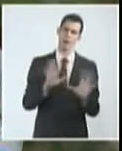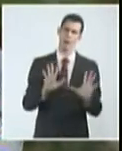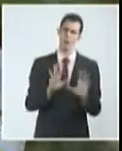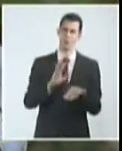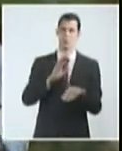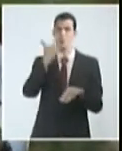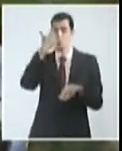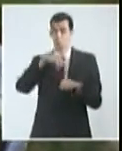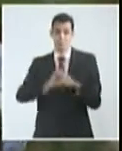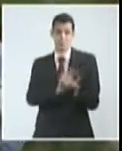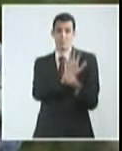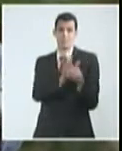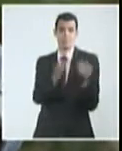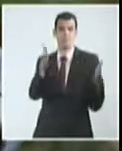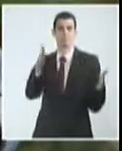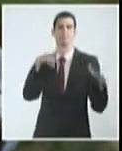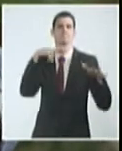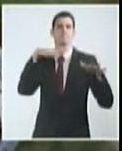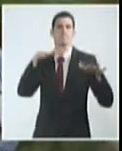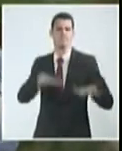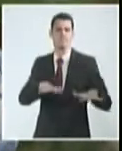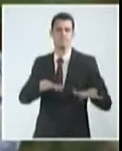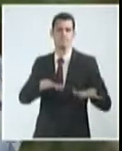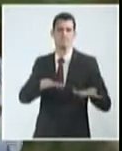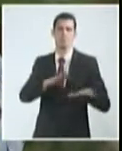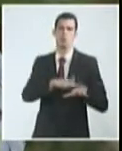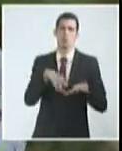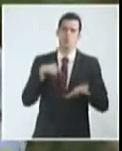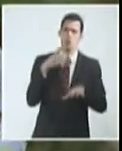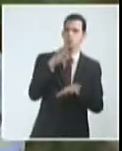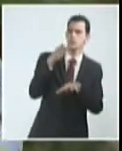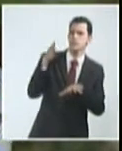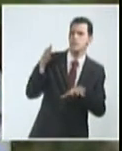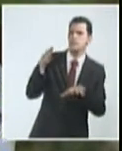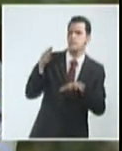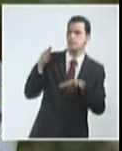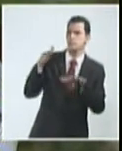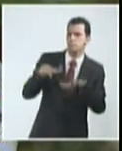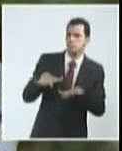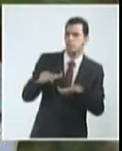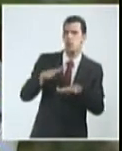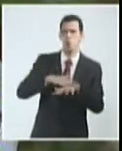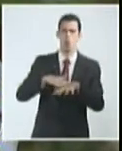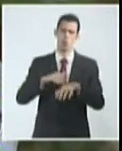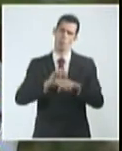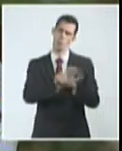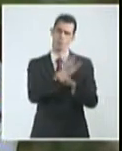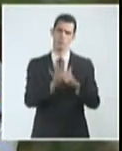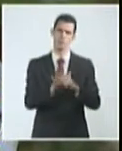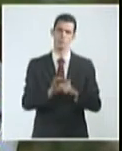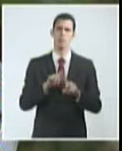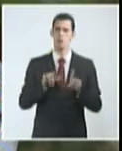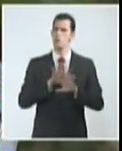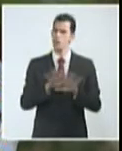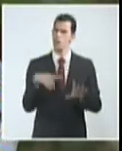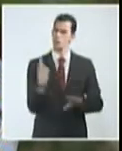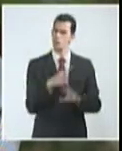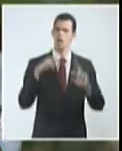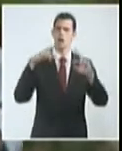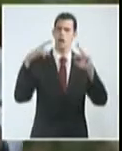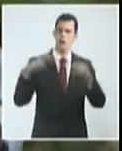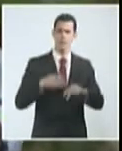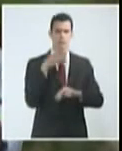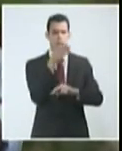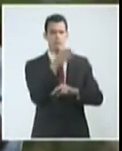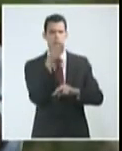encuentros. Pero indudablemente, de manera renovada, como tú reconoces, hemos vuelto a esta práctica. Y yo creo que lo